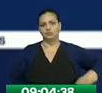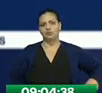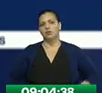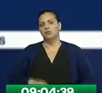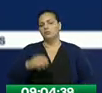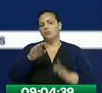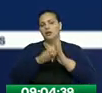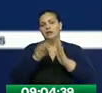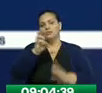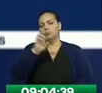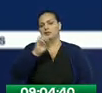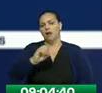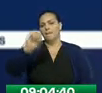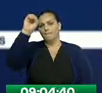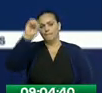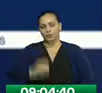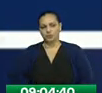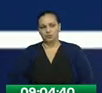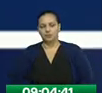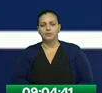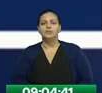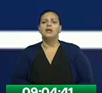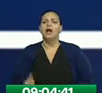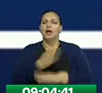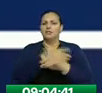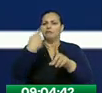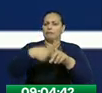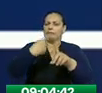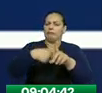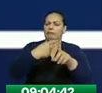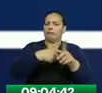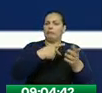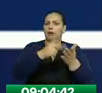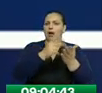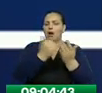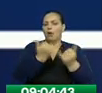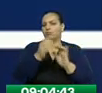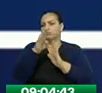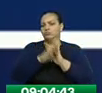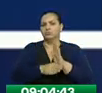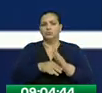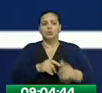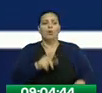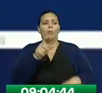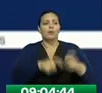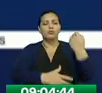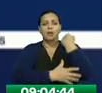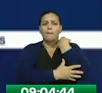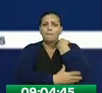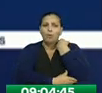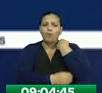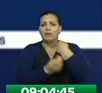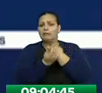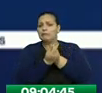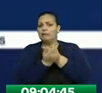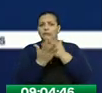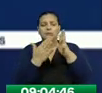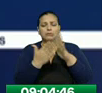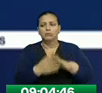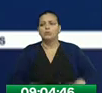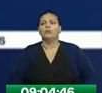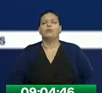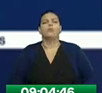del máximo registrado en su historial. Para los usuarios de bajos recursos económicos se mantiene la tarifa de la dignidad cuyo valor es de